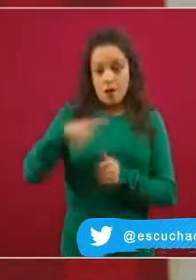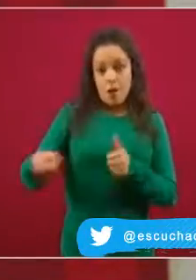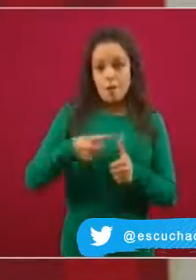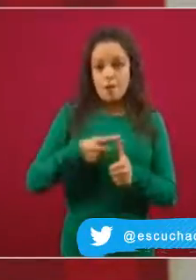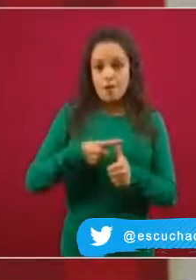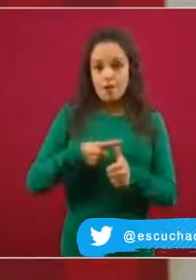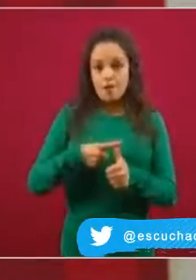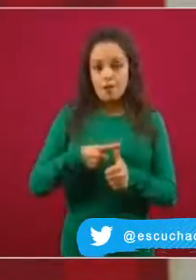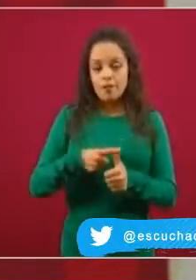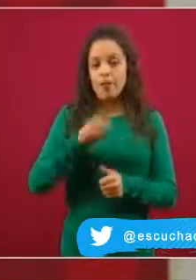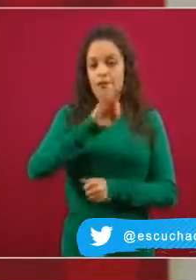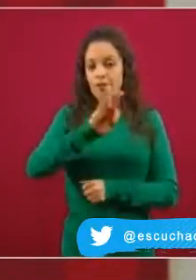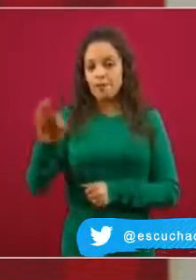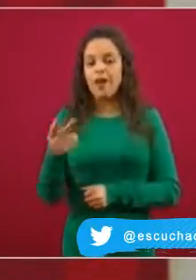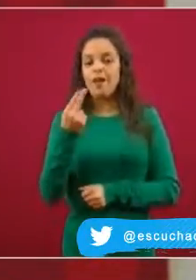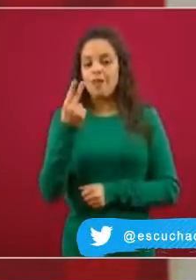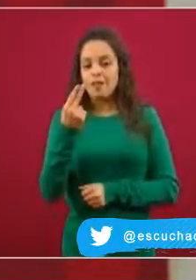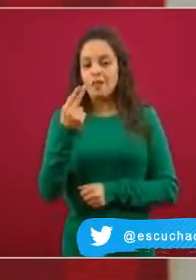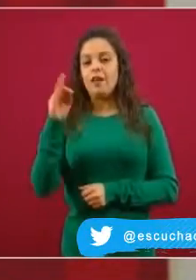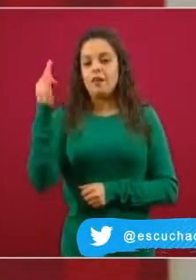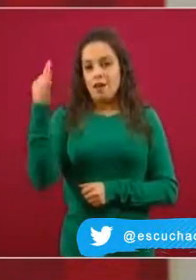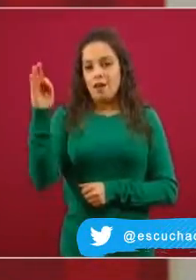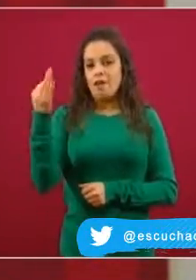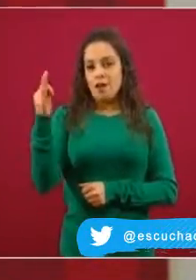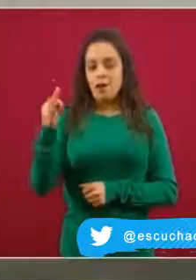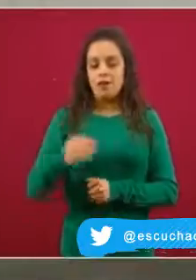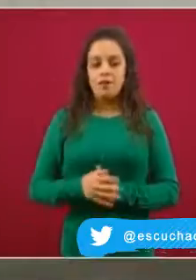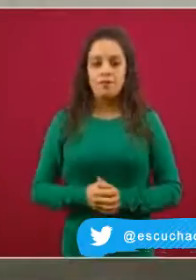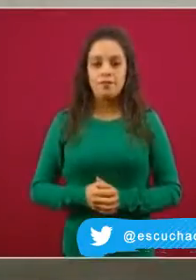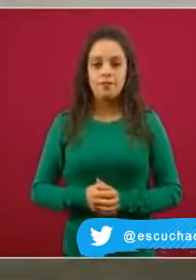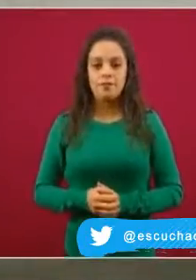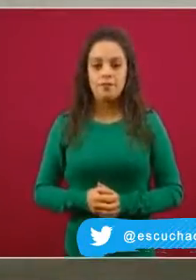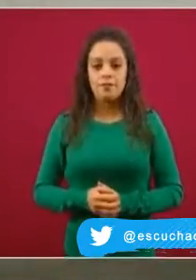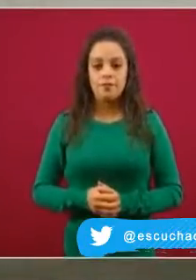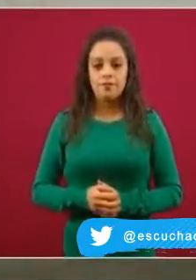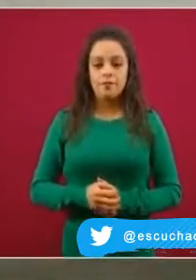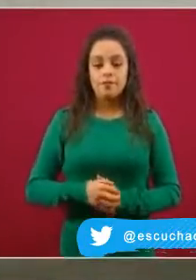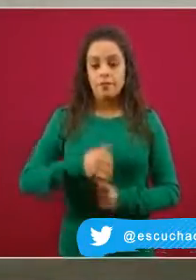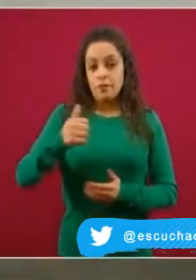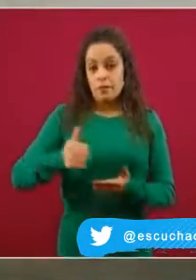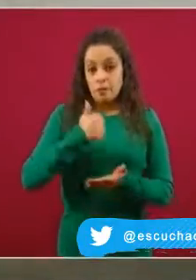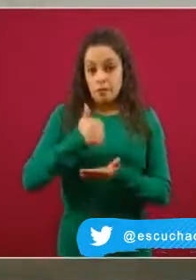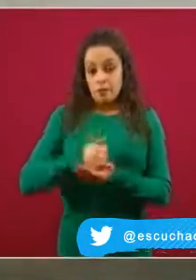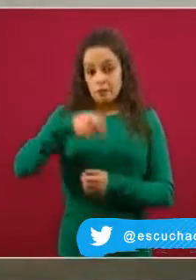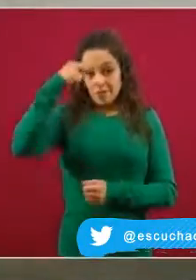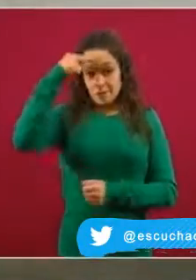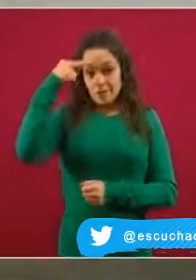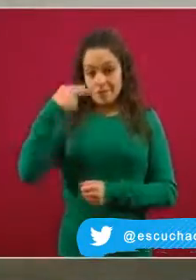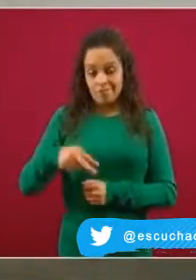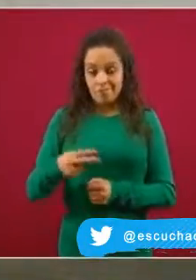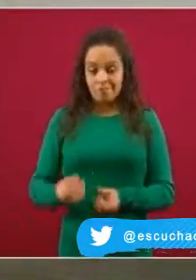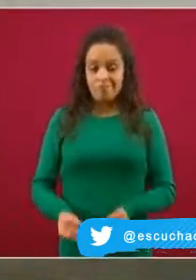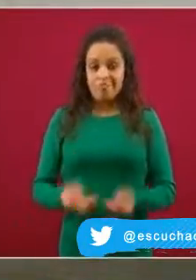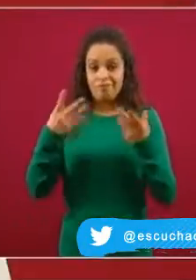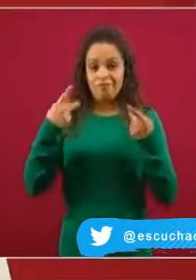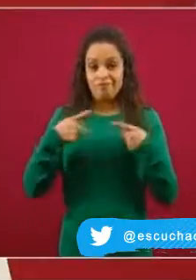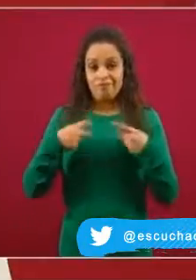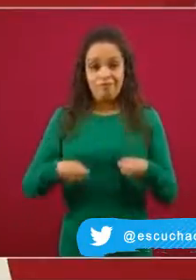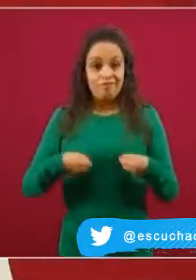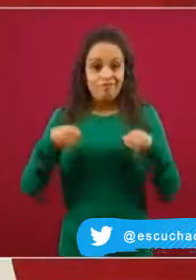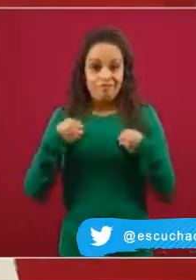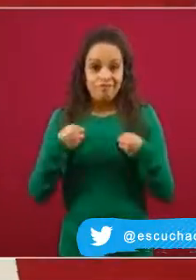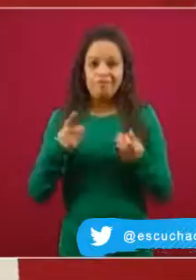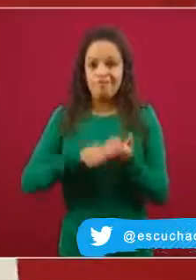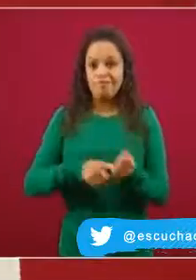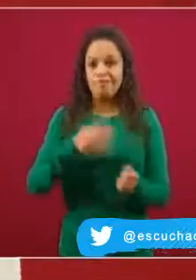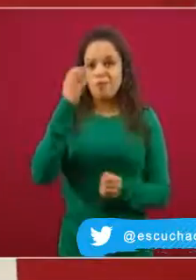febrero. Y las propias condiciones de la Ciudad de México de densidad poblacional, los 9 millones de habitantes y